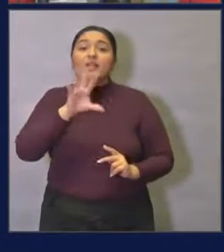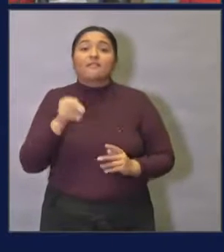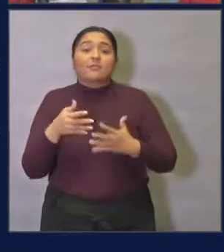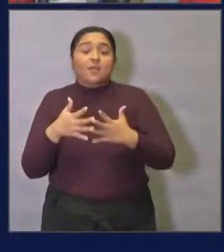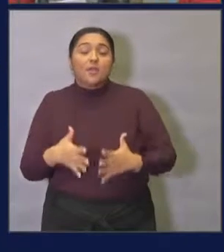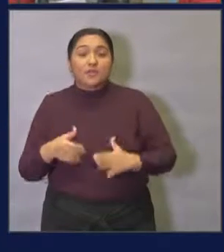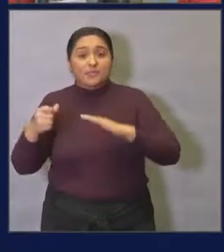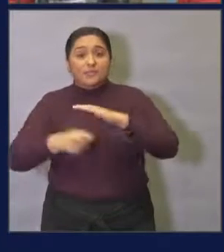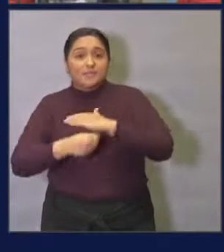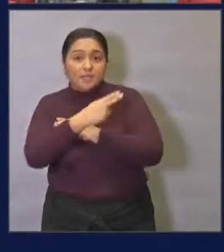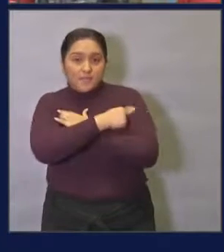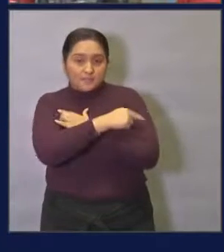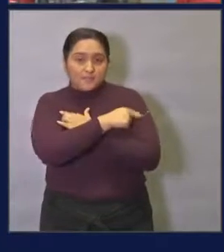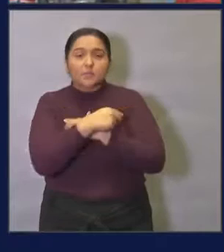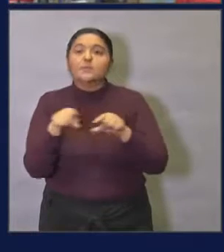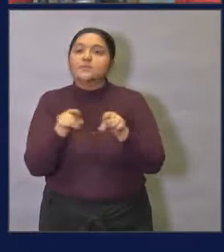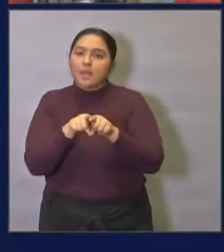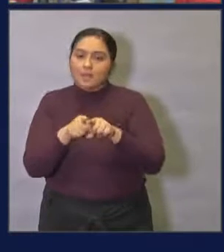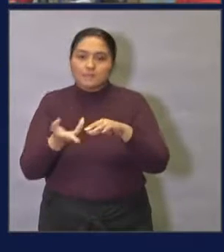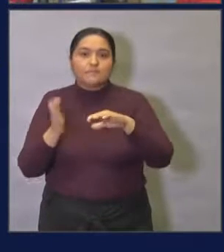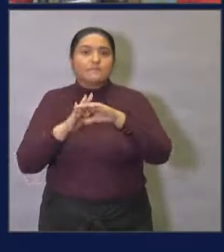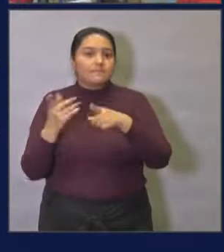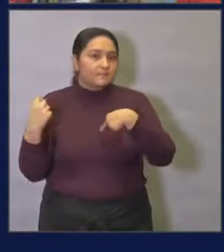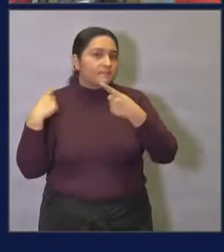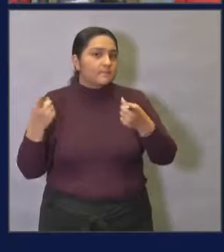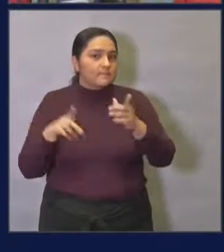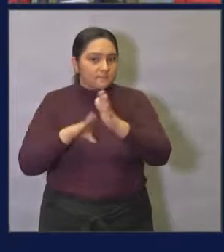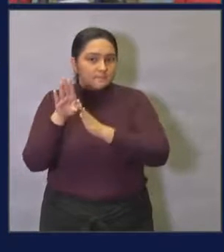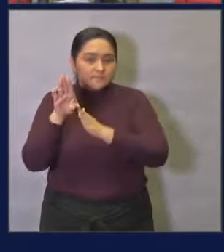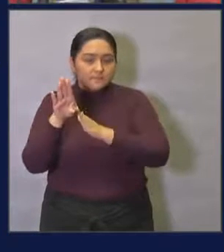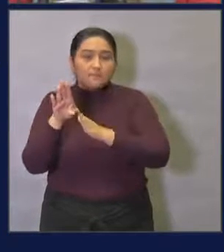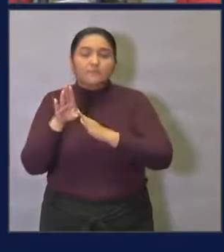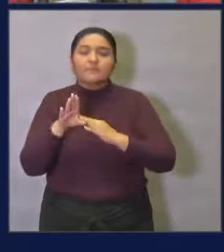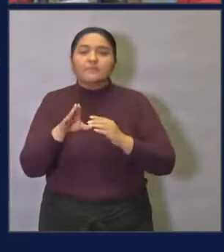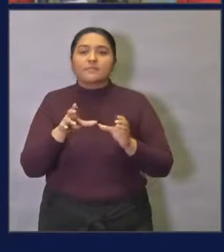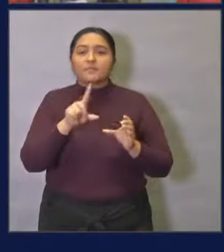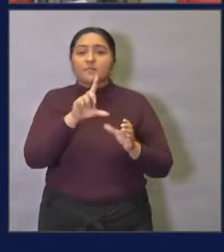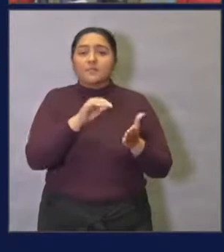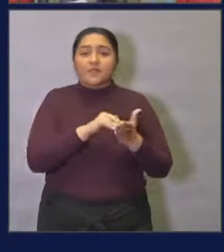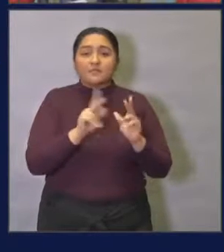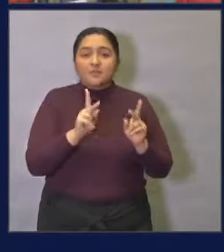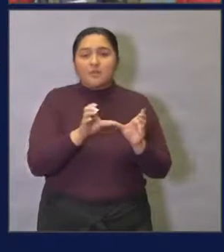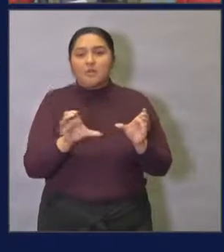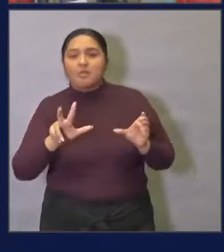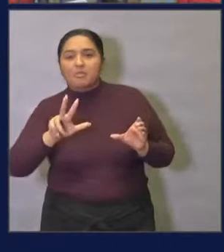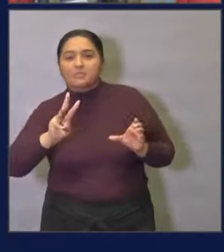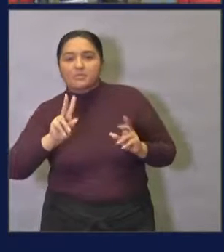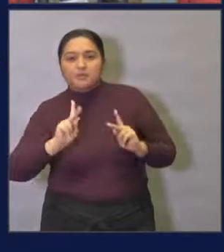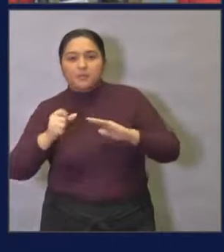los hospitales también está aumentando a 36 por cada 100,000 personas,